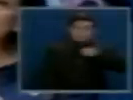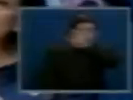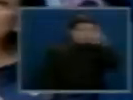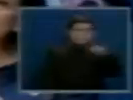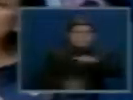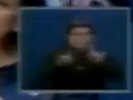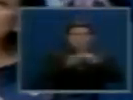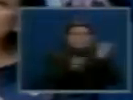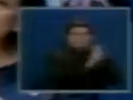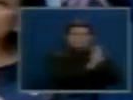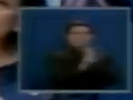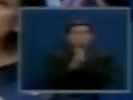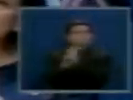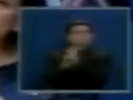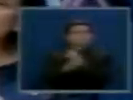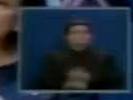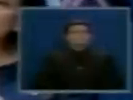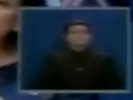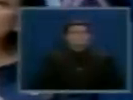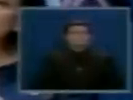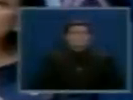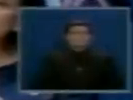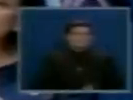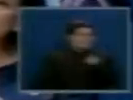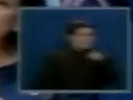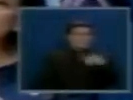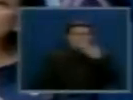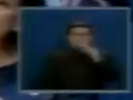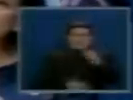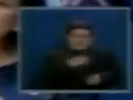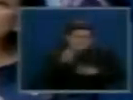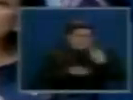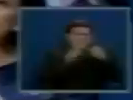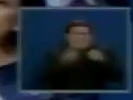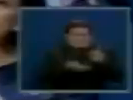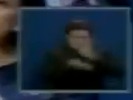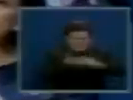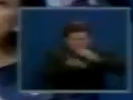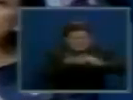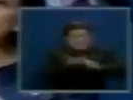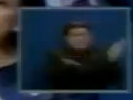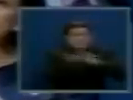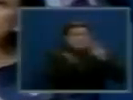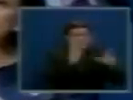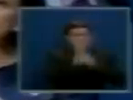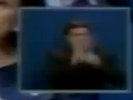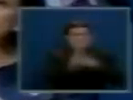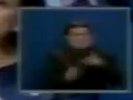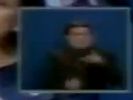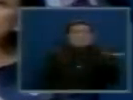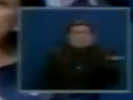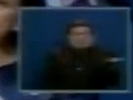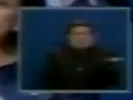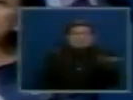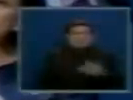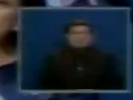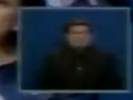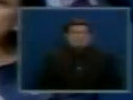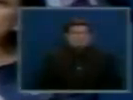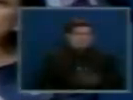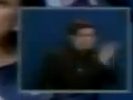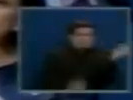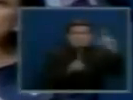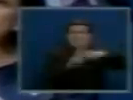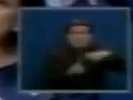entidades, ¿qué fue lo que se hizo mal al redactar y aprobar estas leyes? ¿Por qué su aplicación